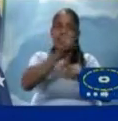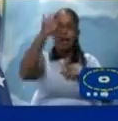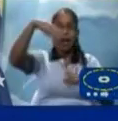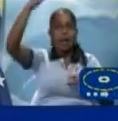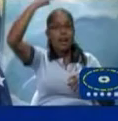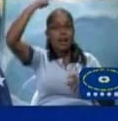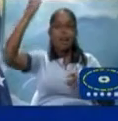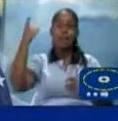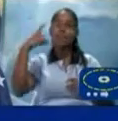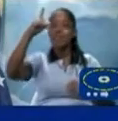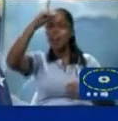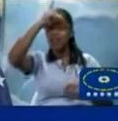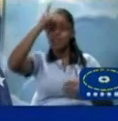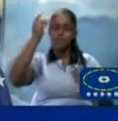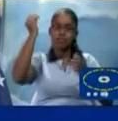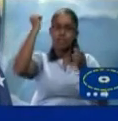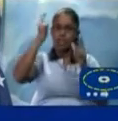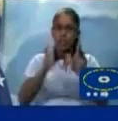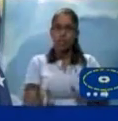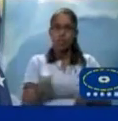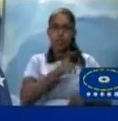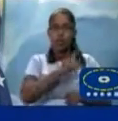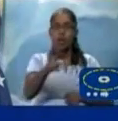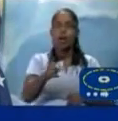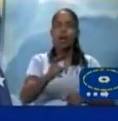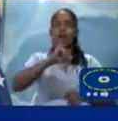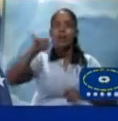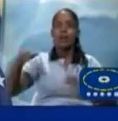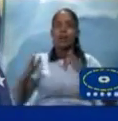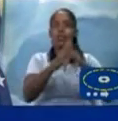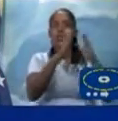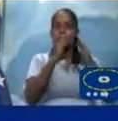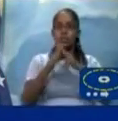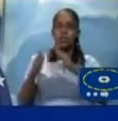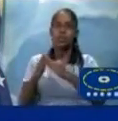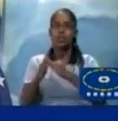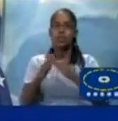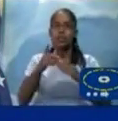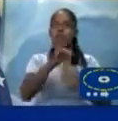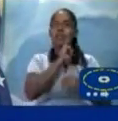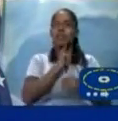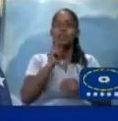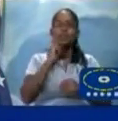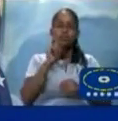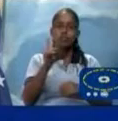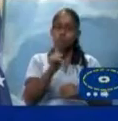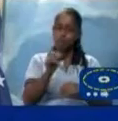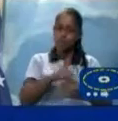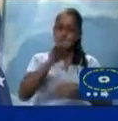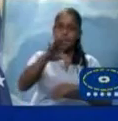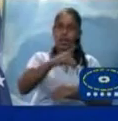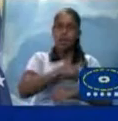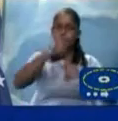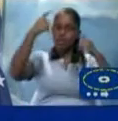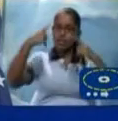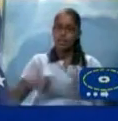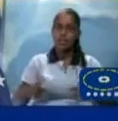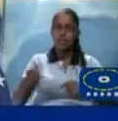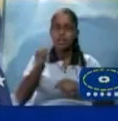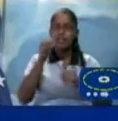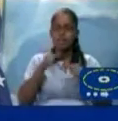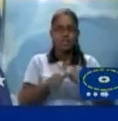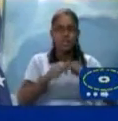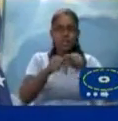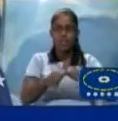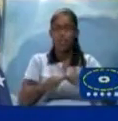rey David decretó a Jerusalén la capital de Israel, no ha dejado de ser capital, sigue